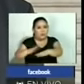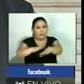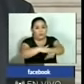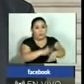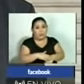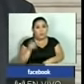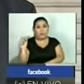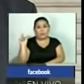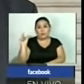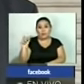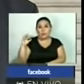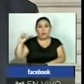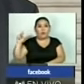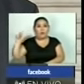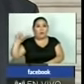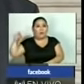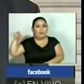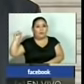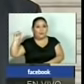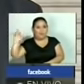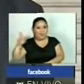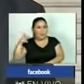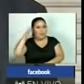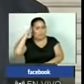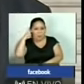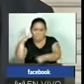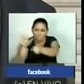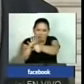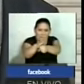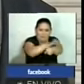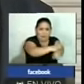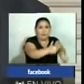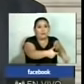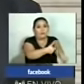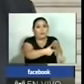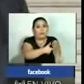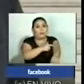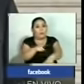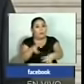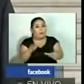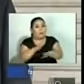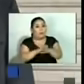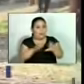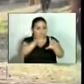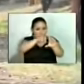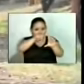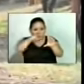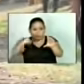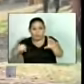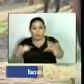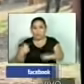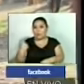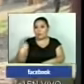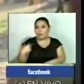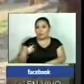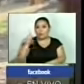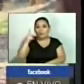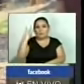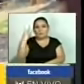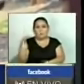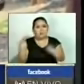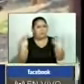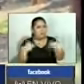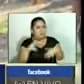la crisis, y que es el objetivo mayor al aplanar la curva. En las últimas 24 horas